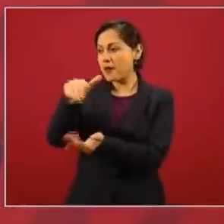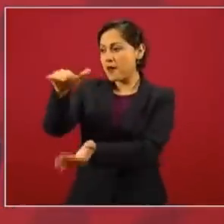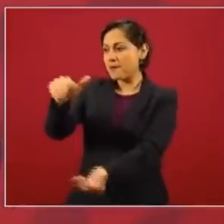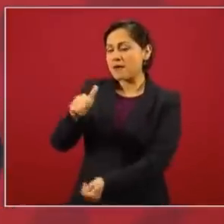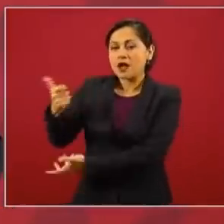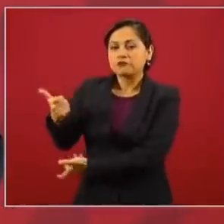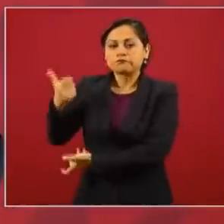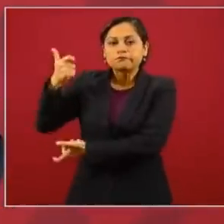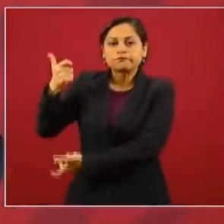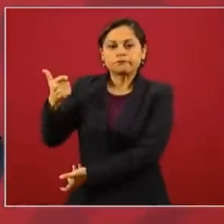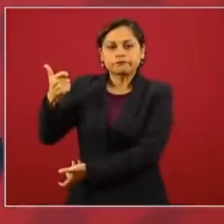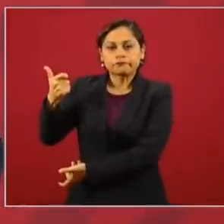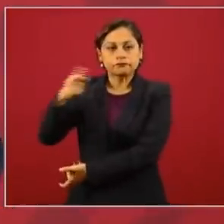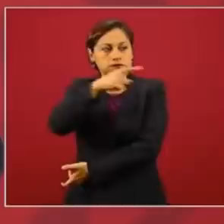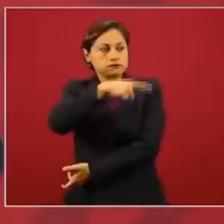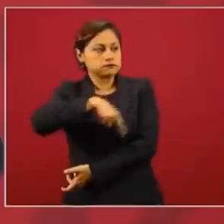y bueno para nada.